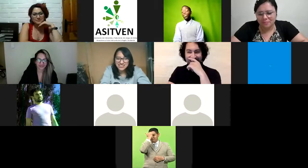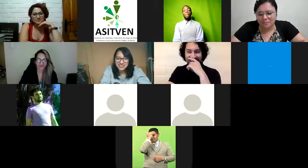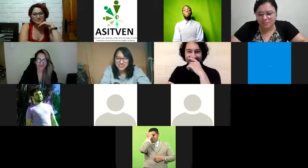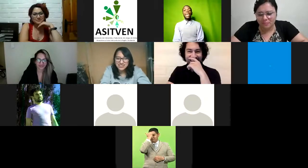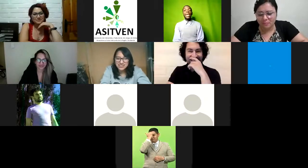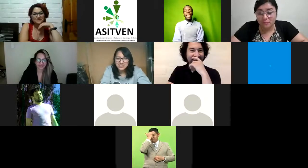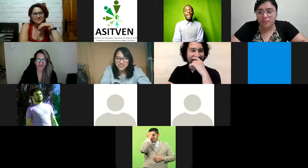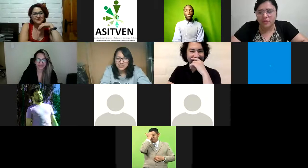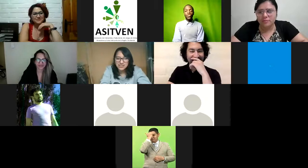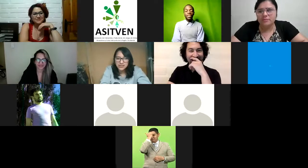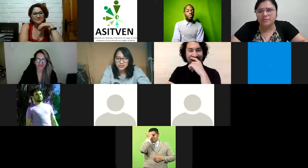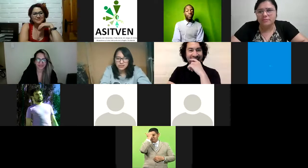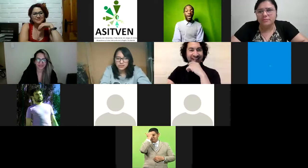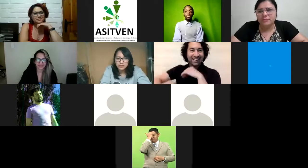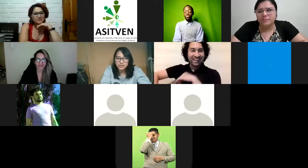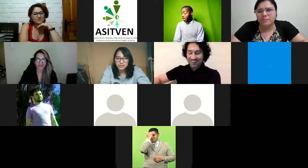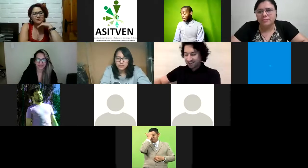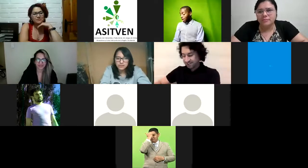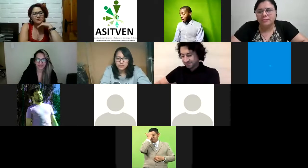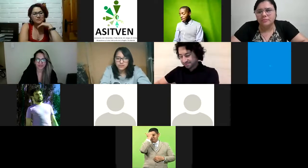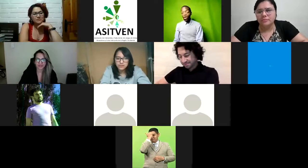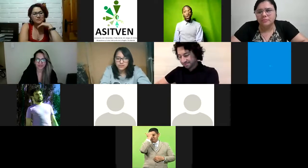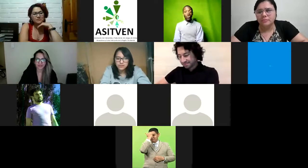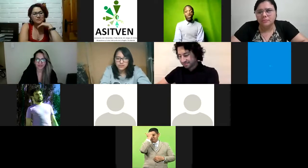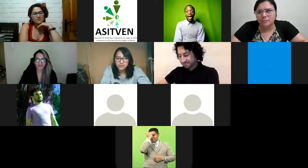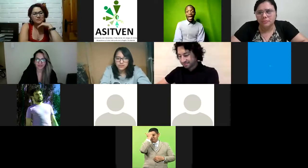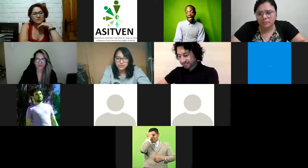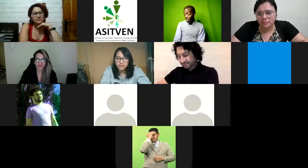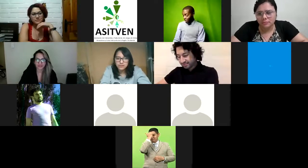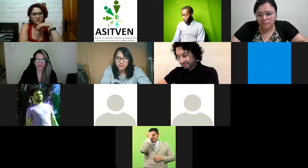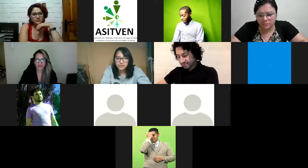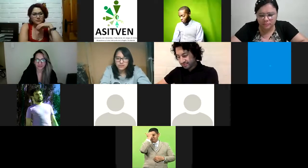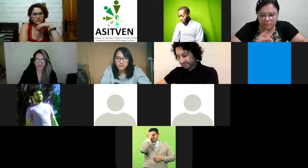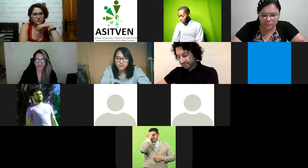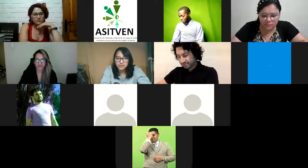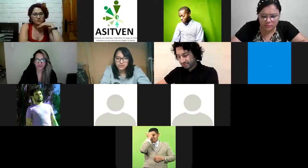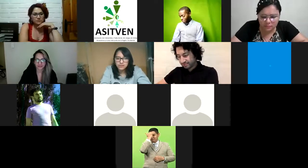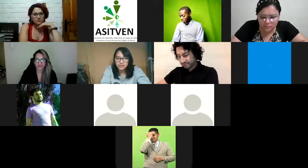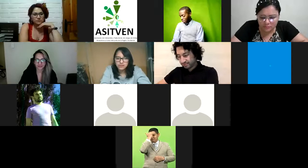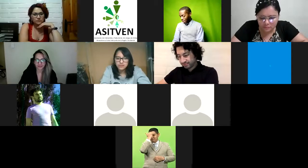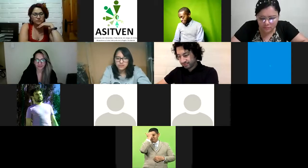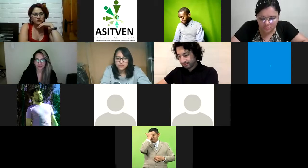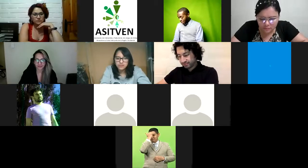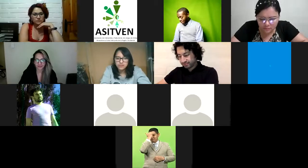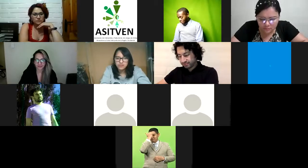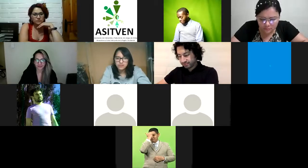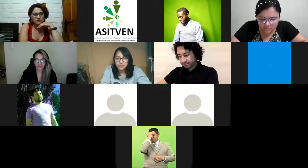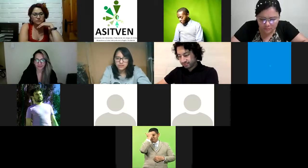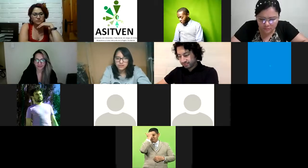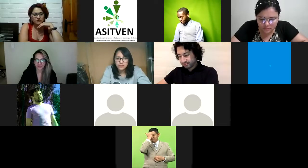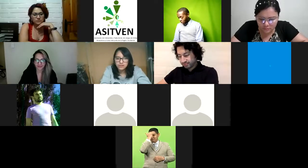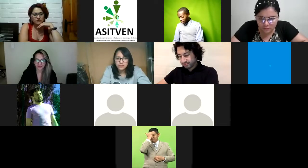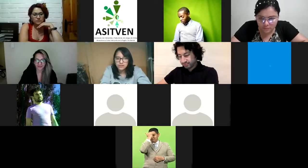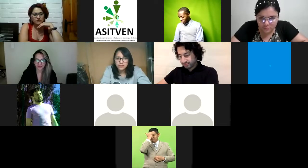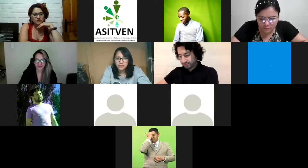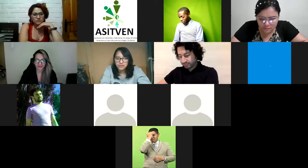Entonces, bueno, ¿qué queda entonces? Bueno, veo que todos ya casi lo han hecho. Bueno, no, miento, mentira. Estoy diciendo algo